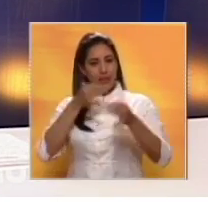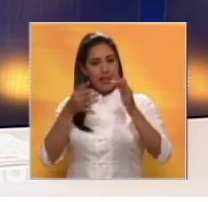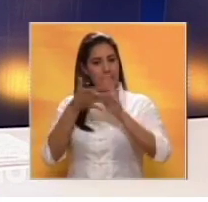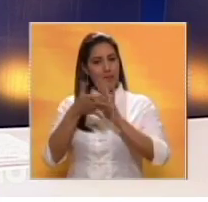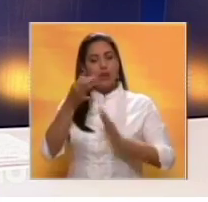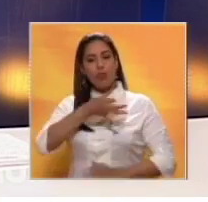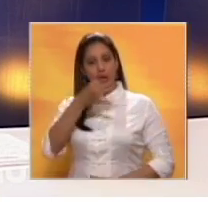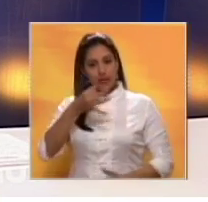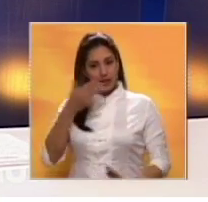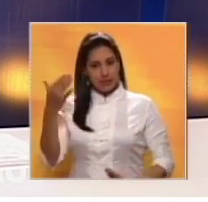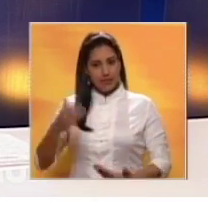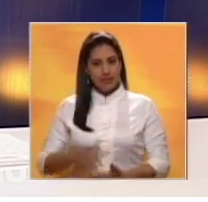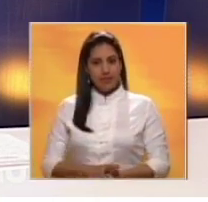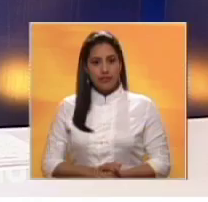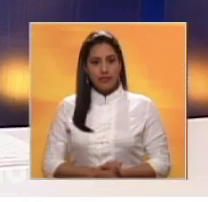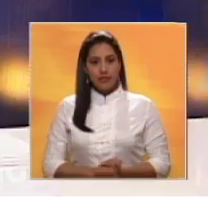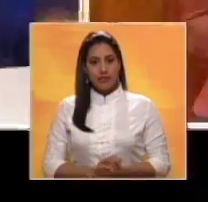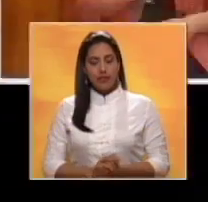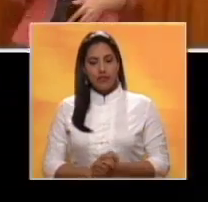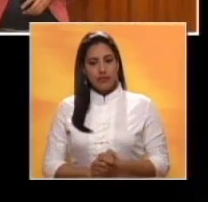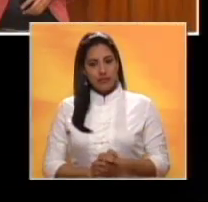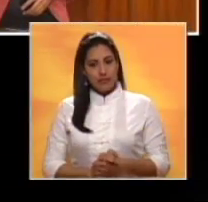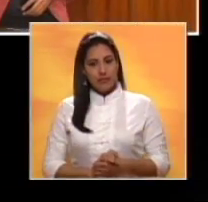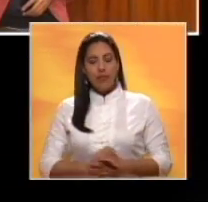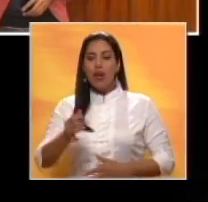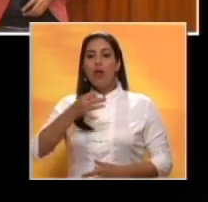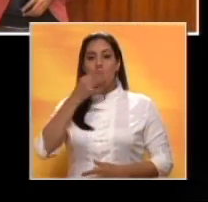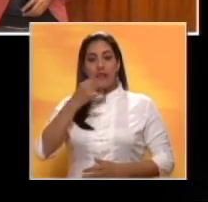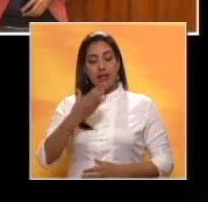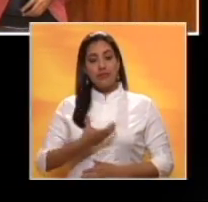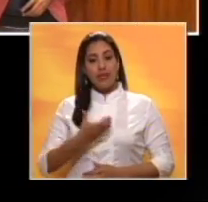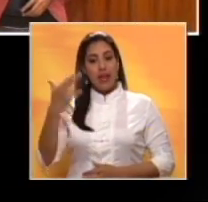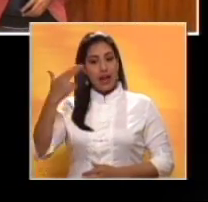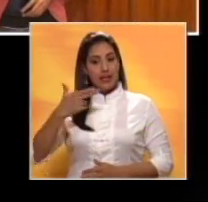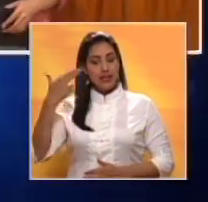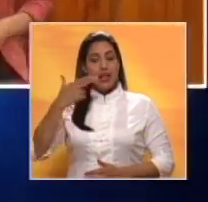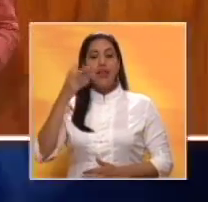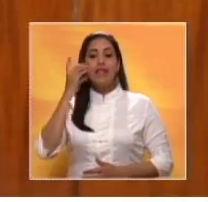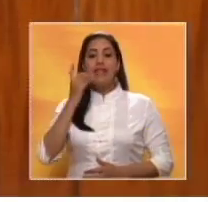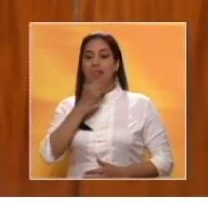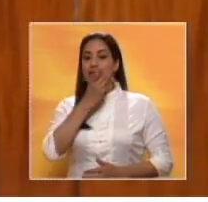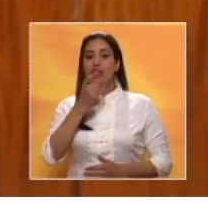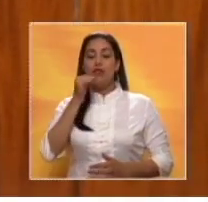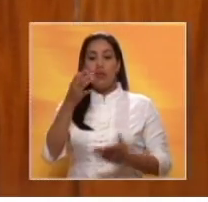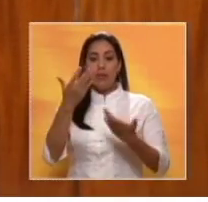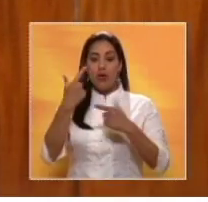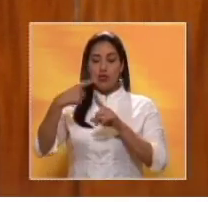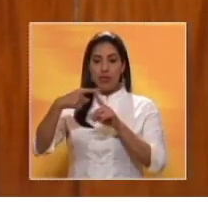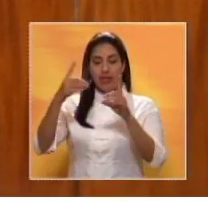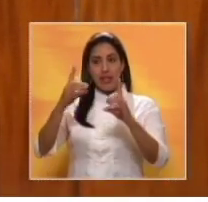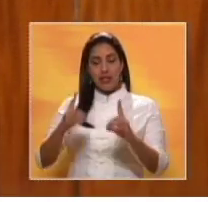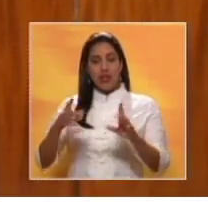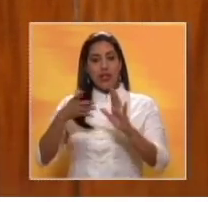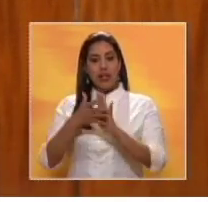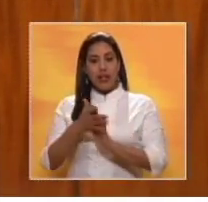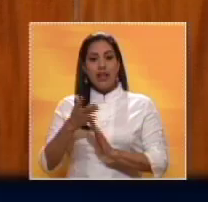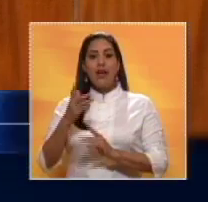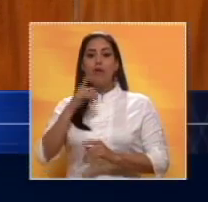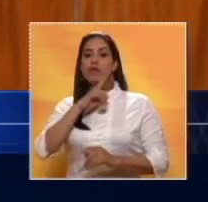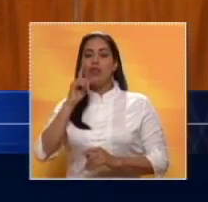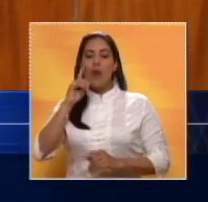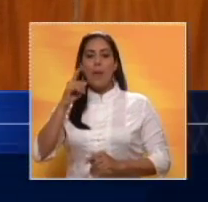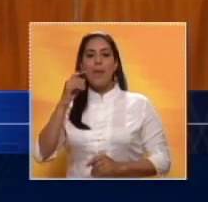cuenta más. Buenas tardes, Maoli. Buenas tardes. El alcalde de Latillo, David Smolansky, se sumó a la decisión de